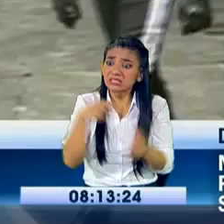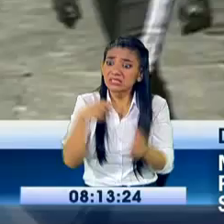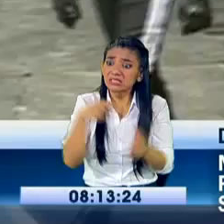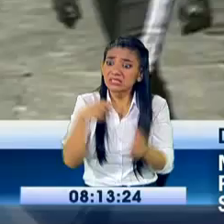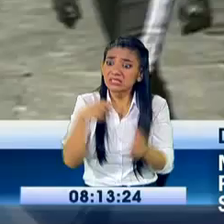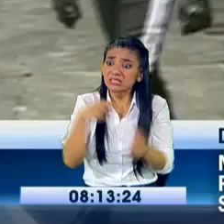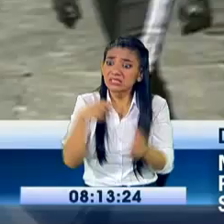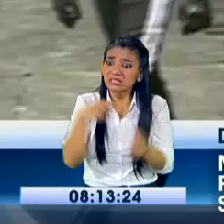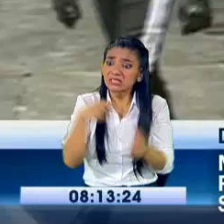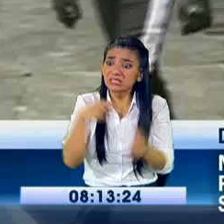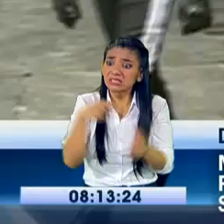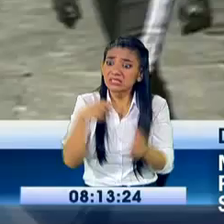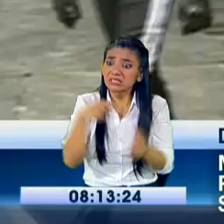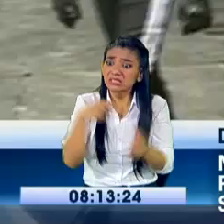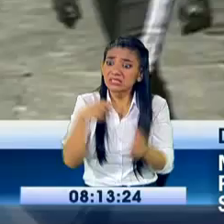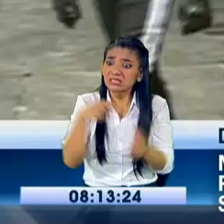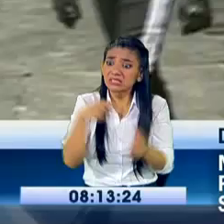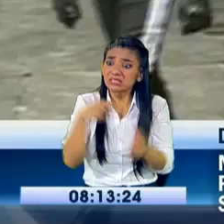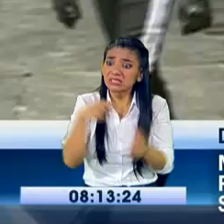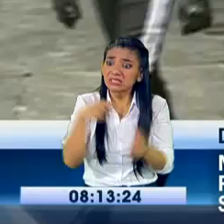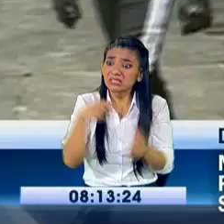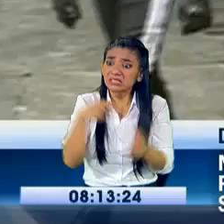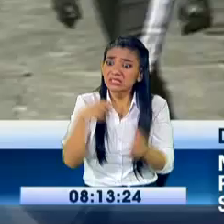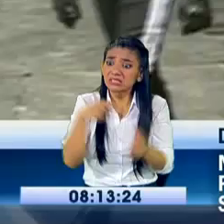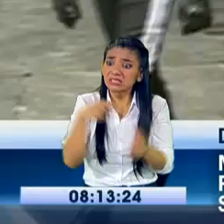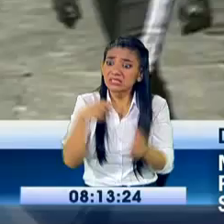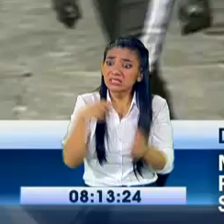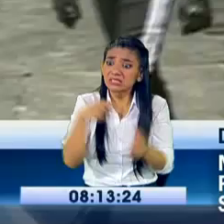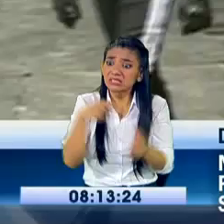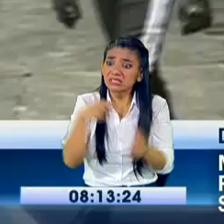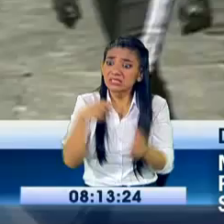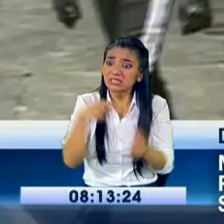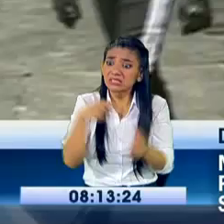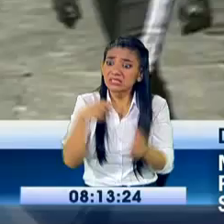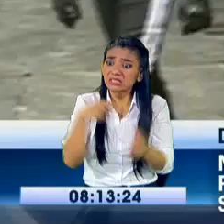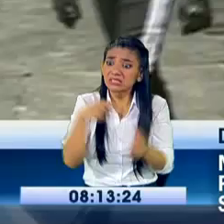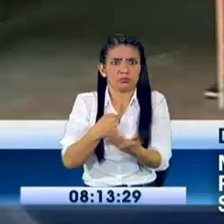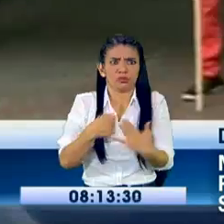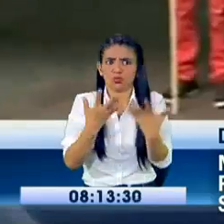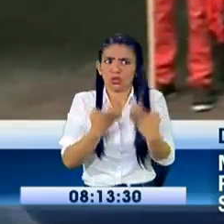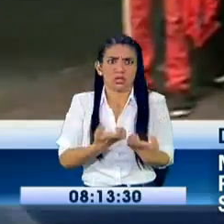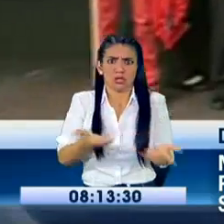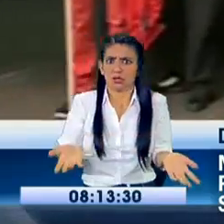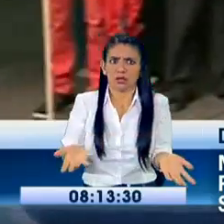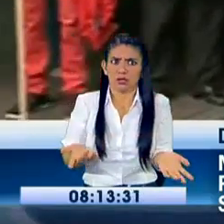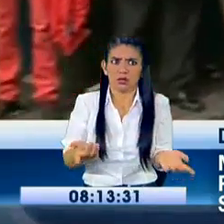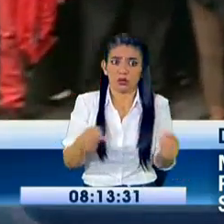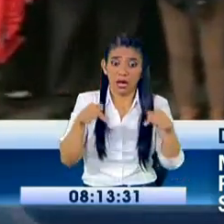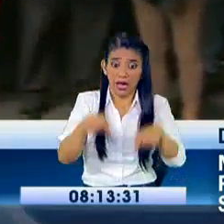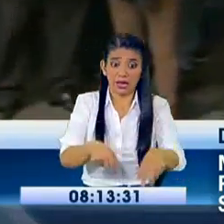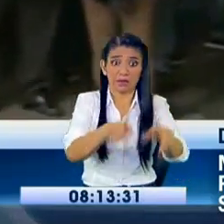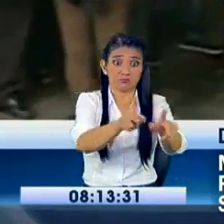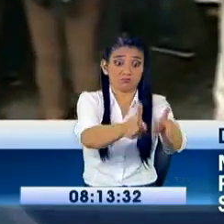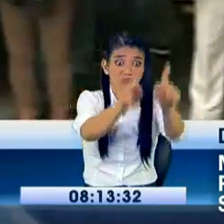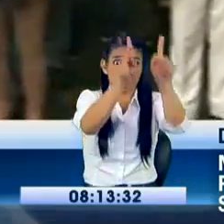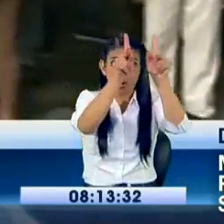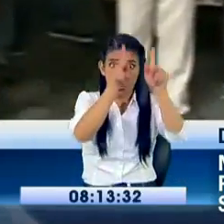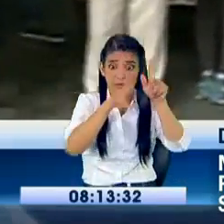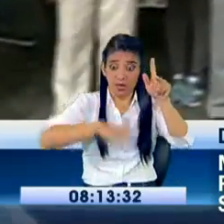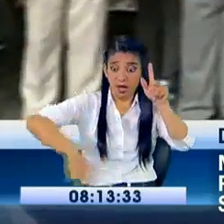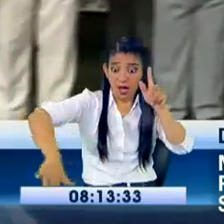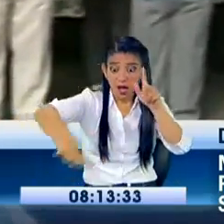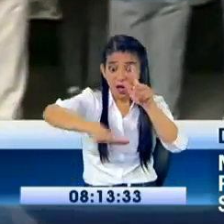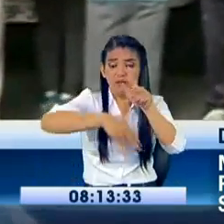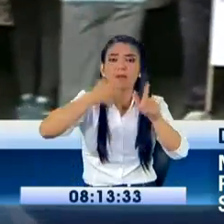totalmente abierto a que la comunidad señale los sitios donde puede ir ubicado las